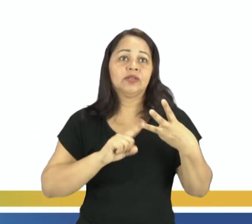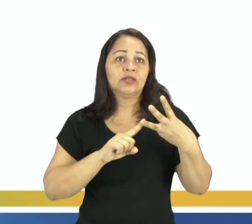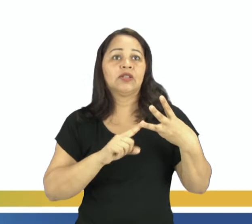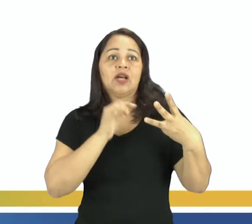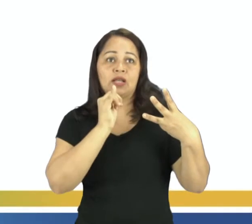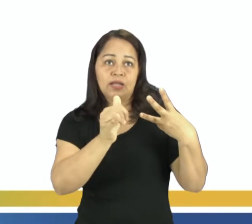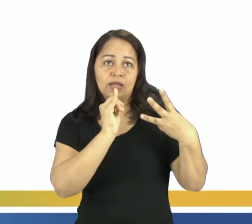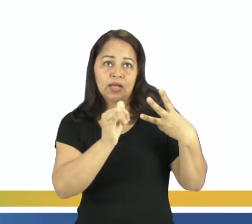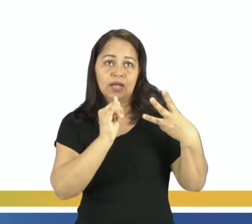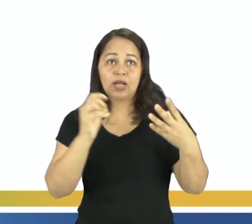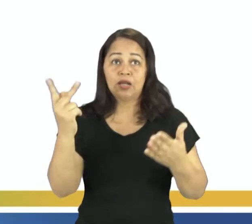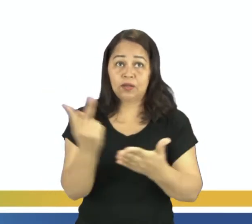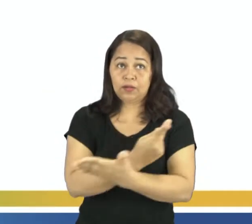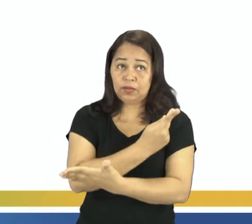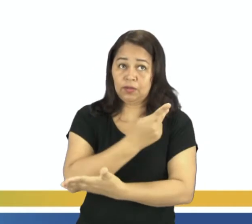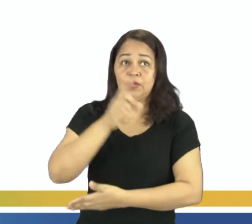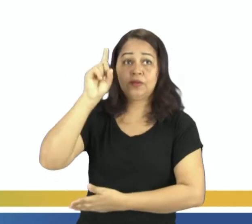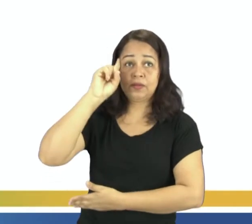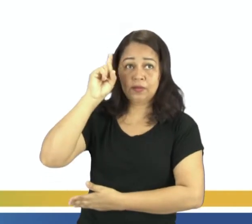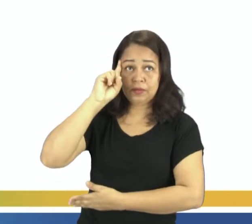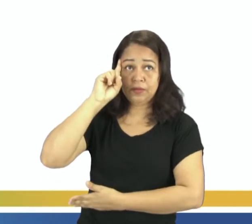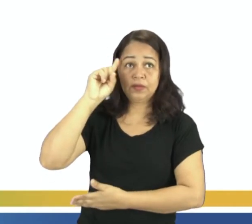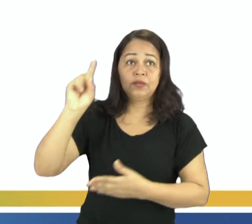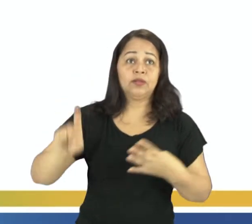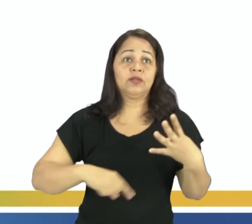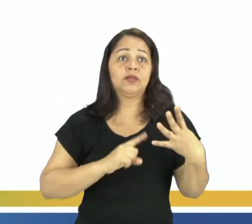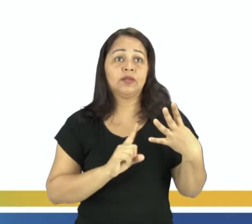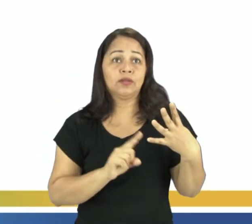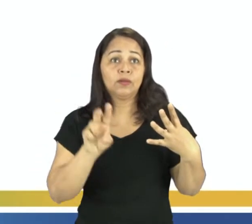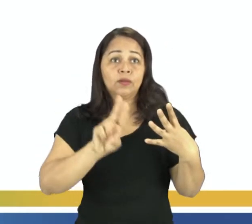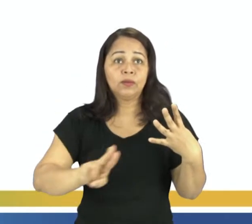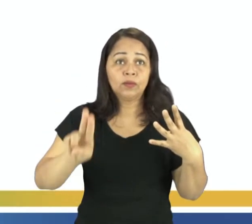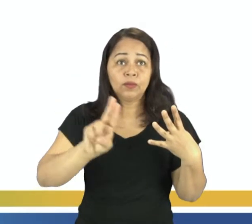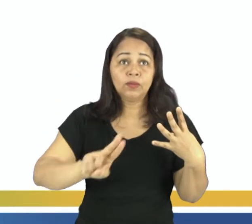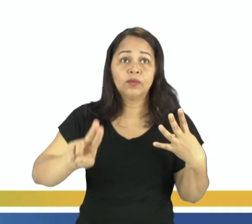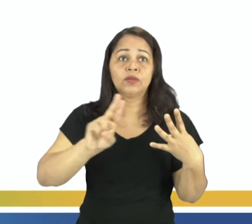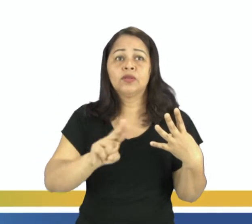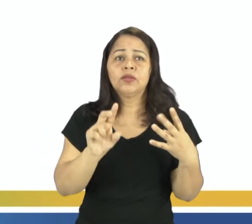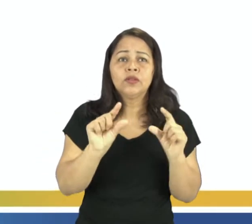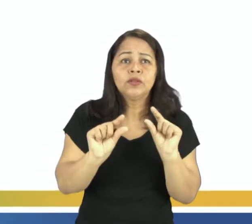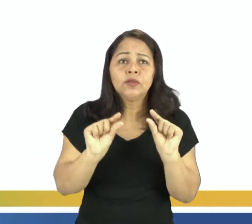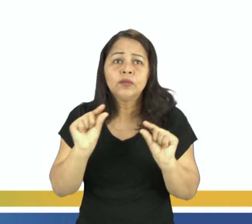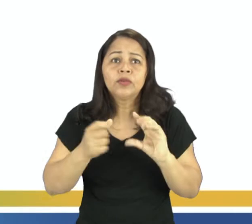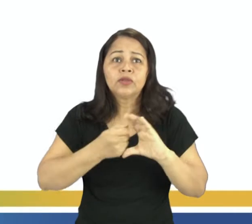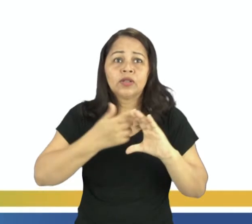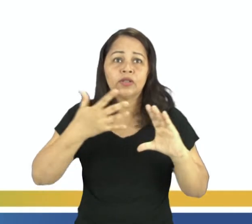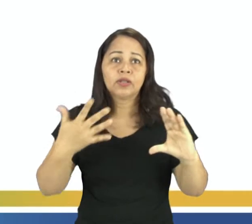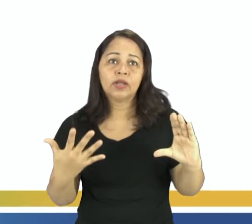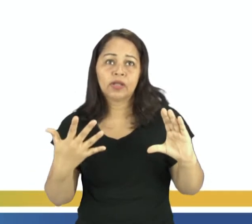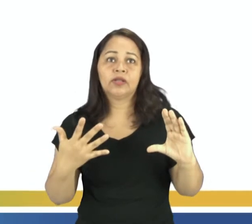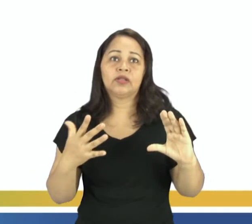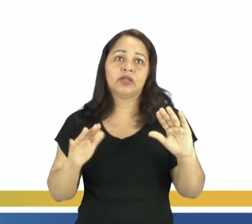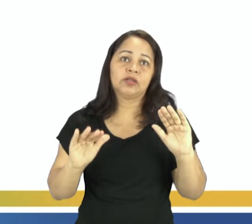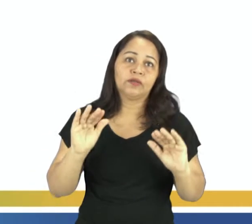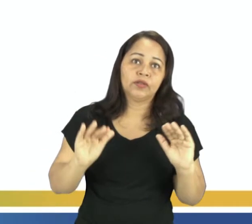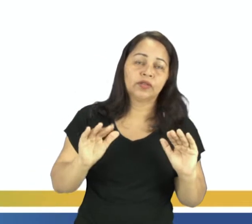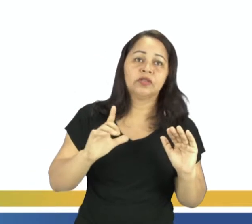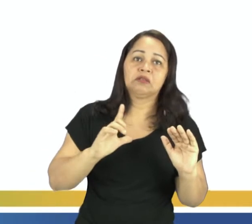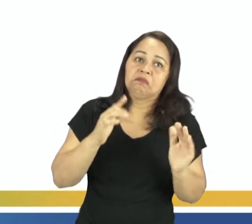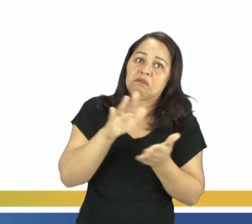narra situaciones cotidianas, el uso de pocos caracteres, a veces